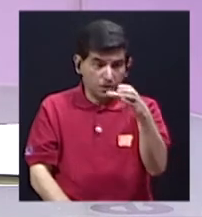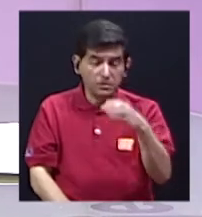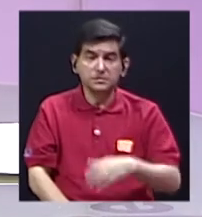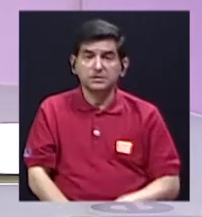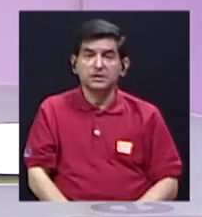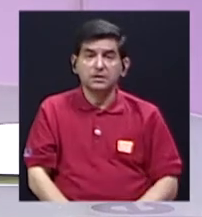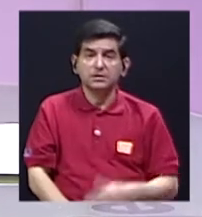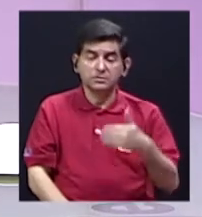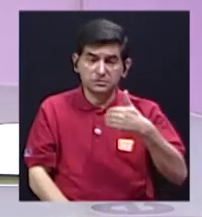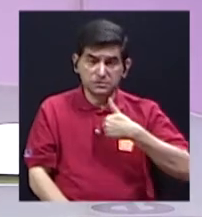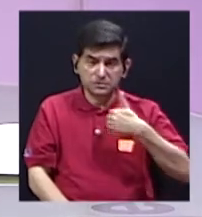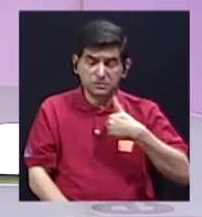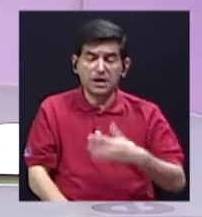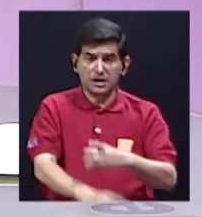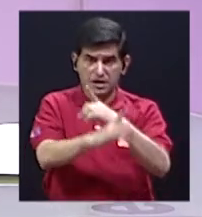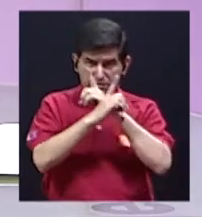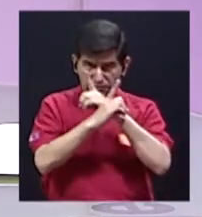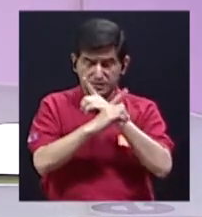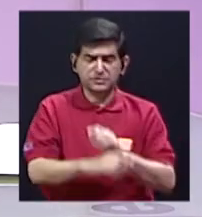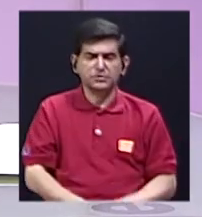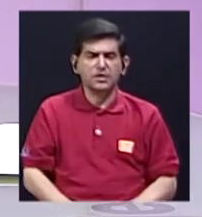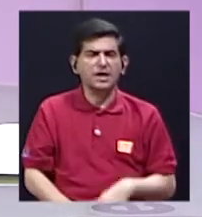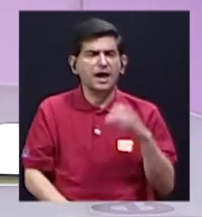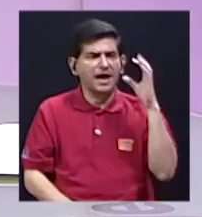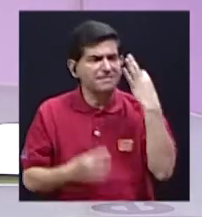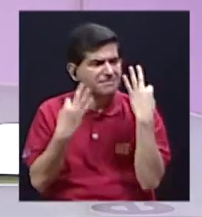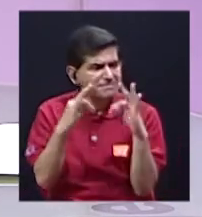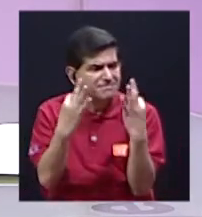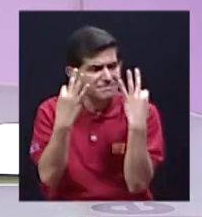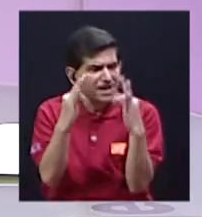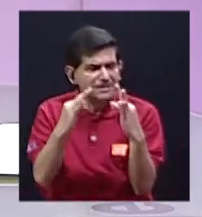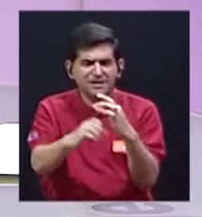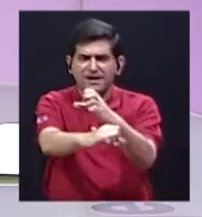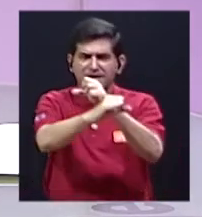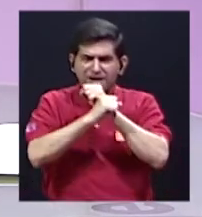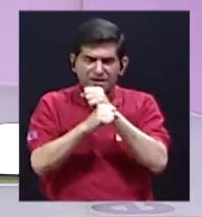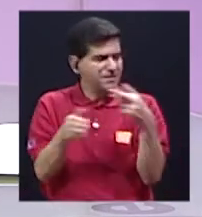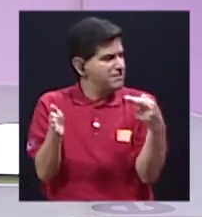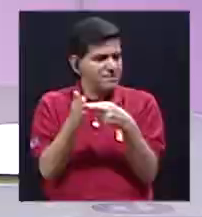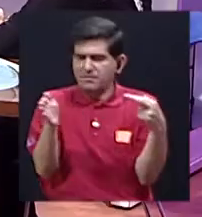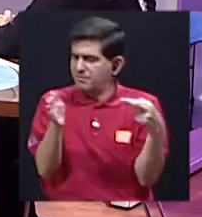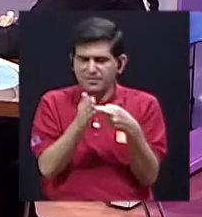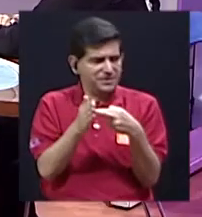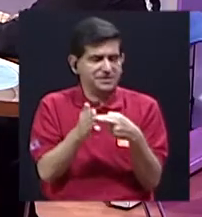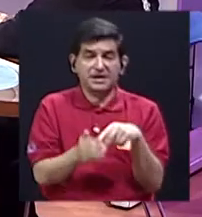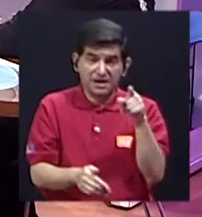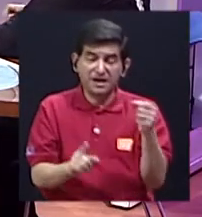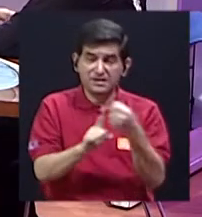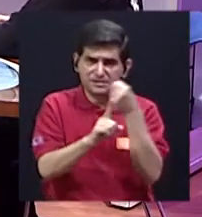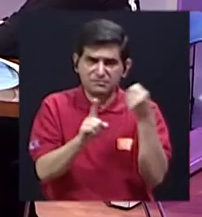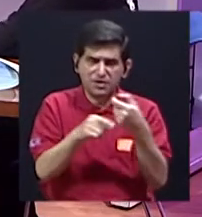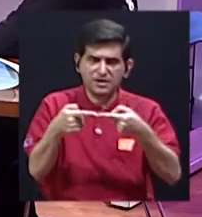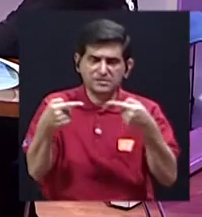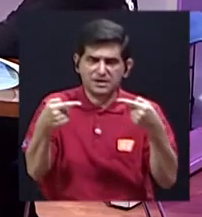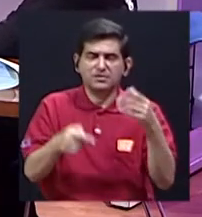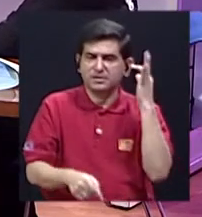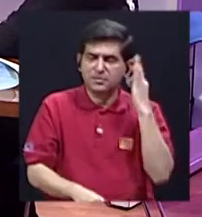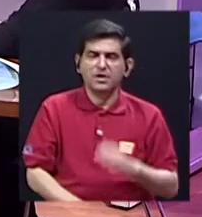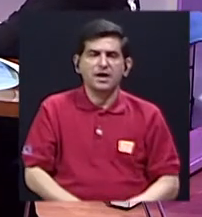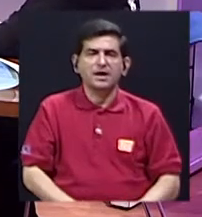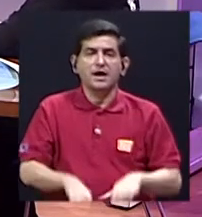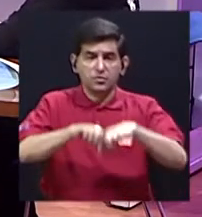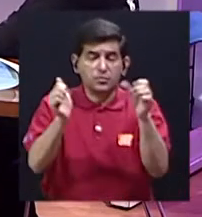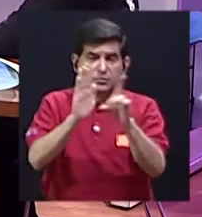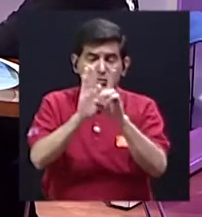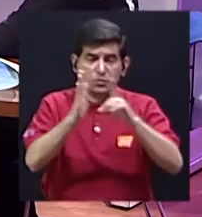de la defensoría deben ir hacia buscar garantías de no repetición de las violaciones de derechos humanos dice un televidente que el